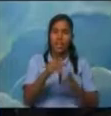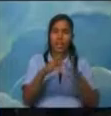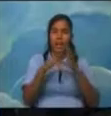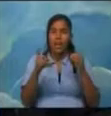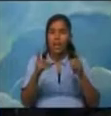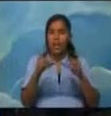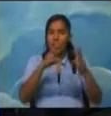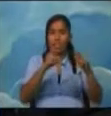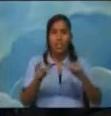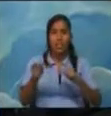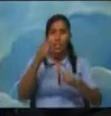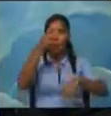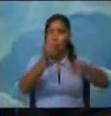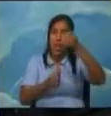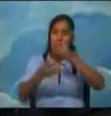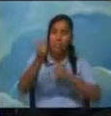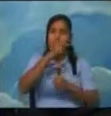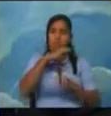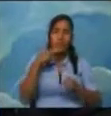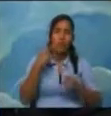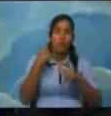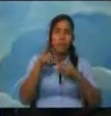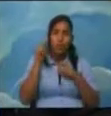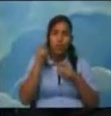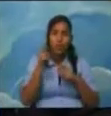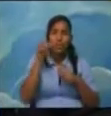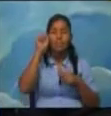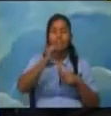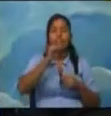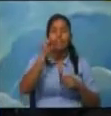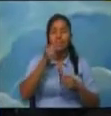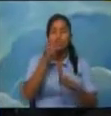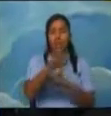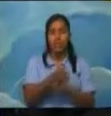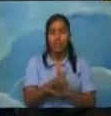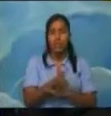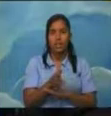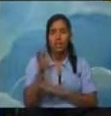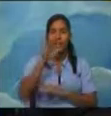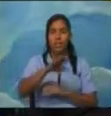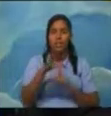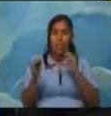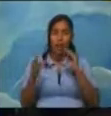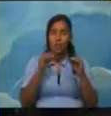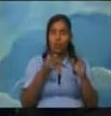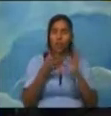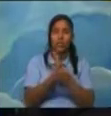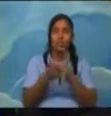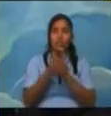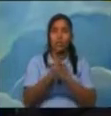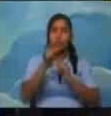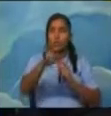yo no voy a entrar allá a la tierra que fluye leche y miel, pero ustedes sí van a entrar. Y le está hablando acerca de la